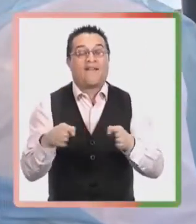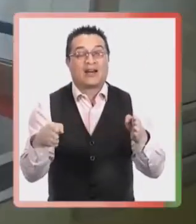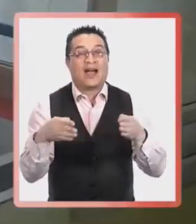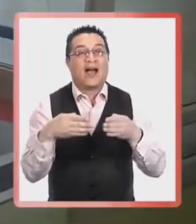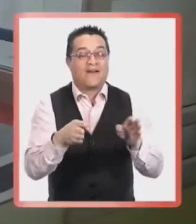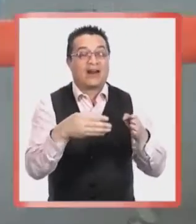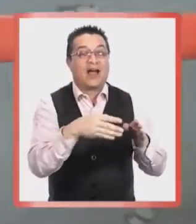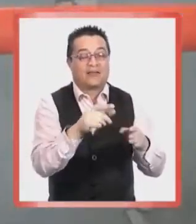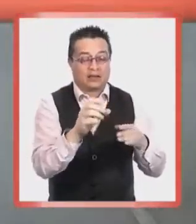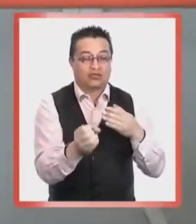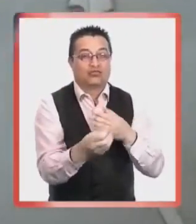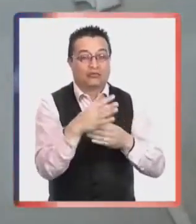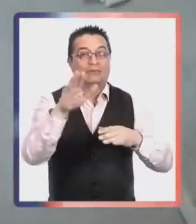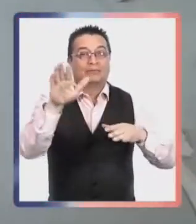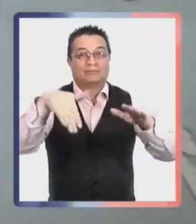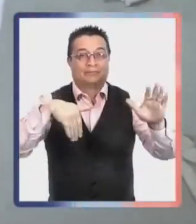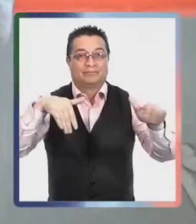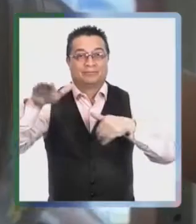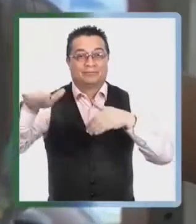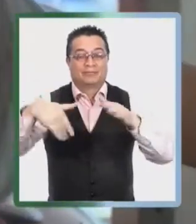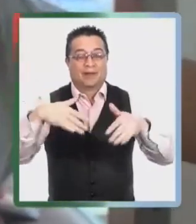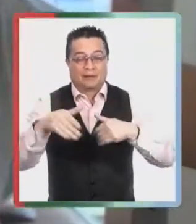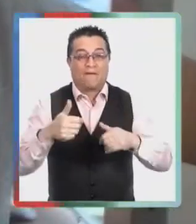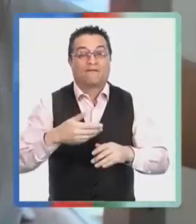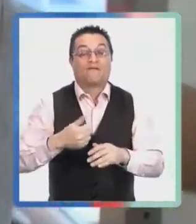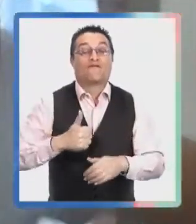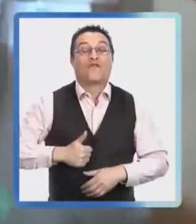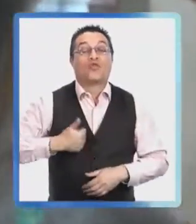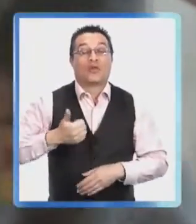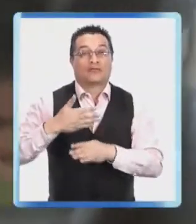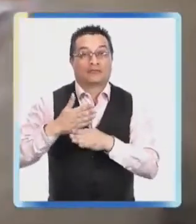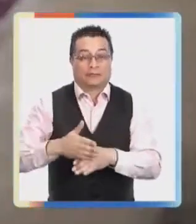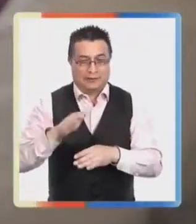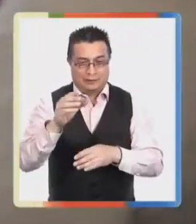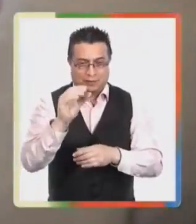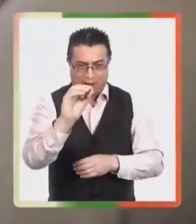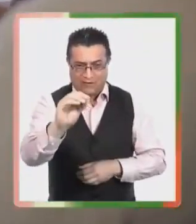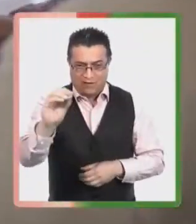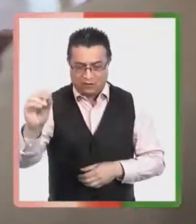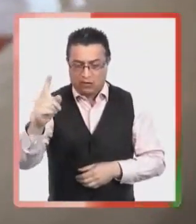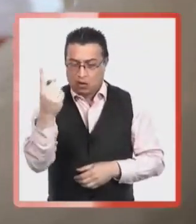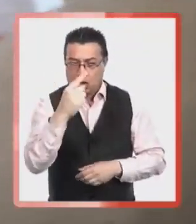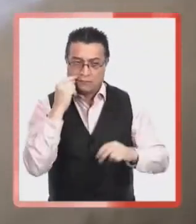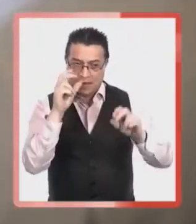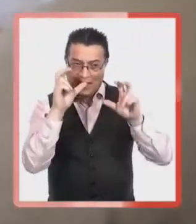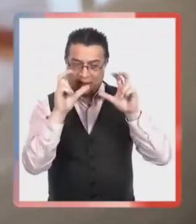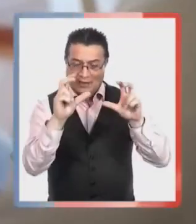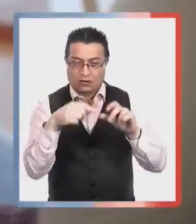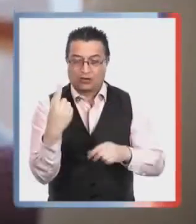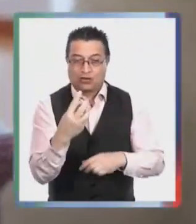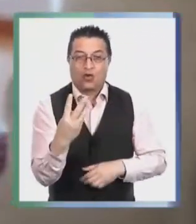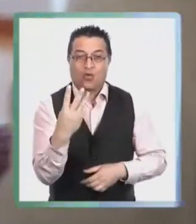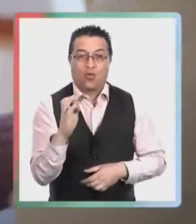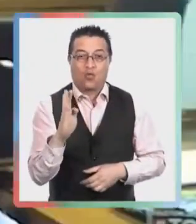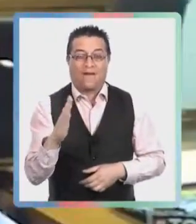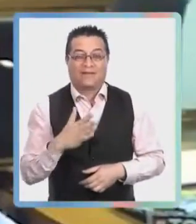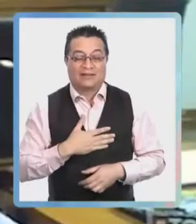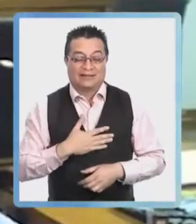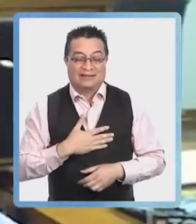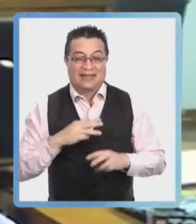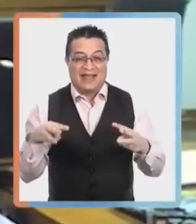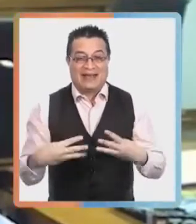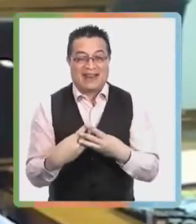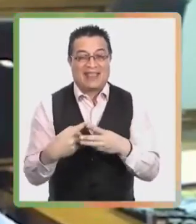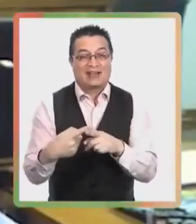abriendo este esta convocatoria para voluntarios permanentes así que los invito a todos a estar muy atentos a nuestra página web a